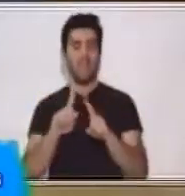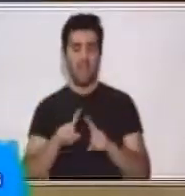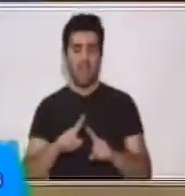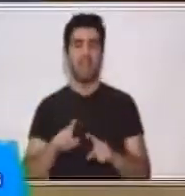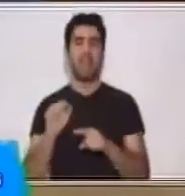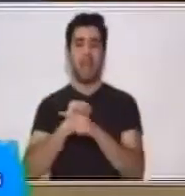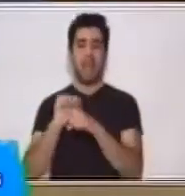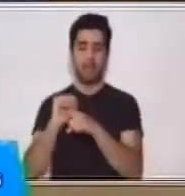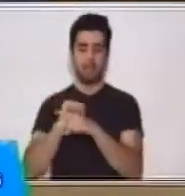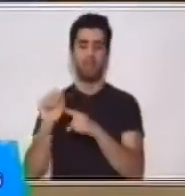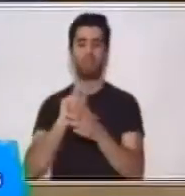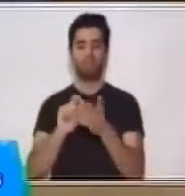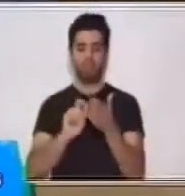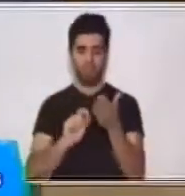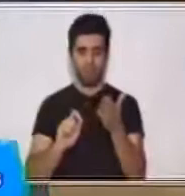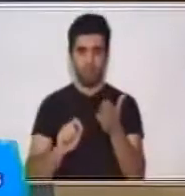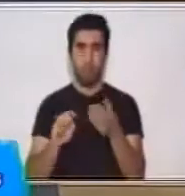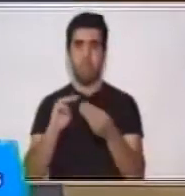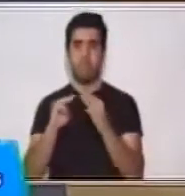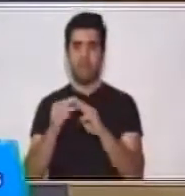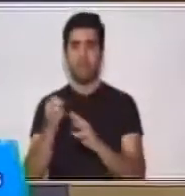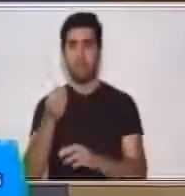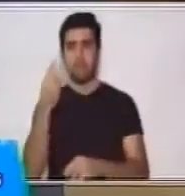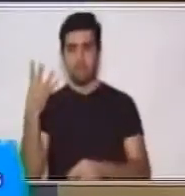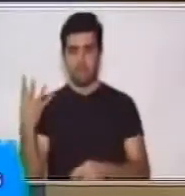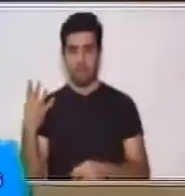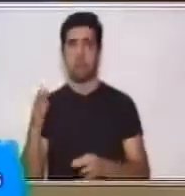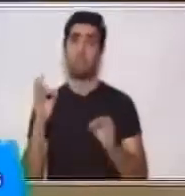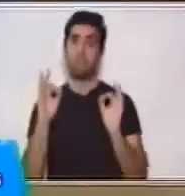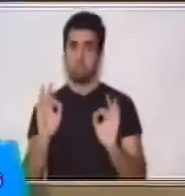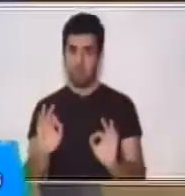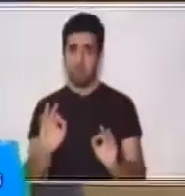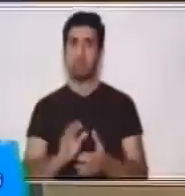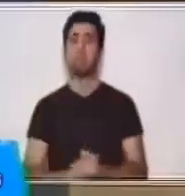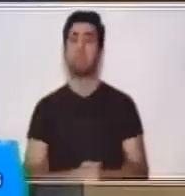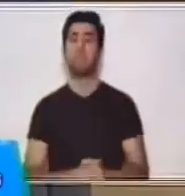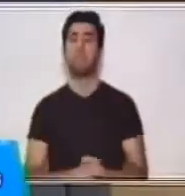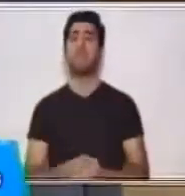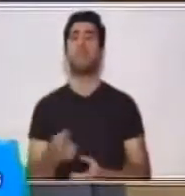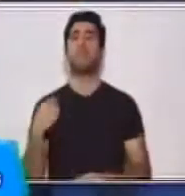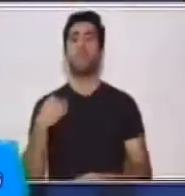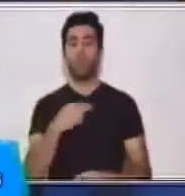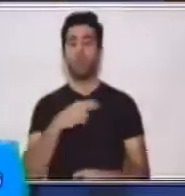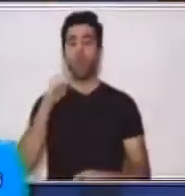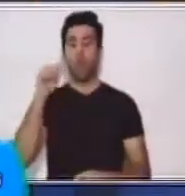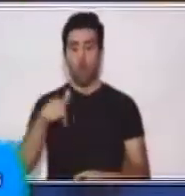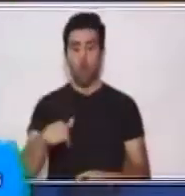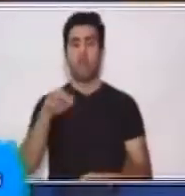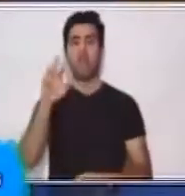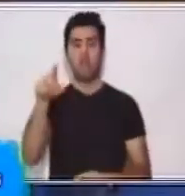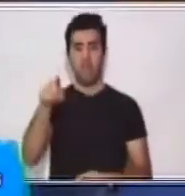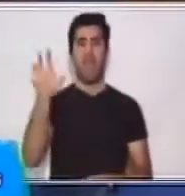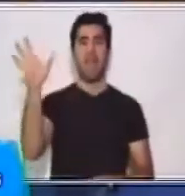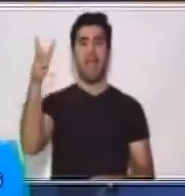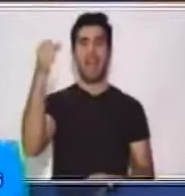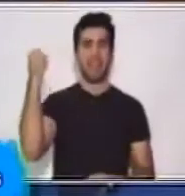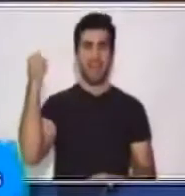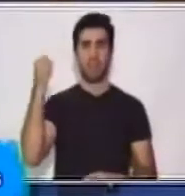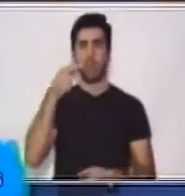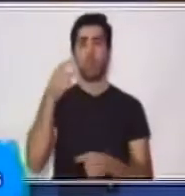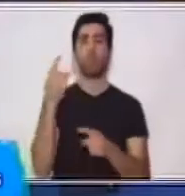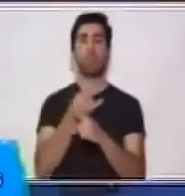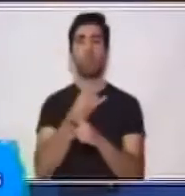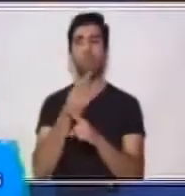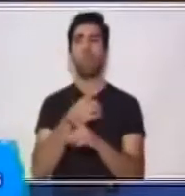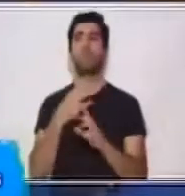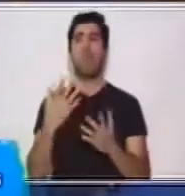ejercicios matemáticos y que aquí les compartimos. Así es. Entonces, nuestro reto para ustedes es de que estemos utilizando